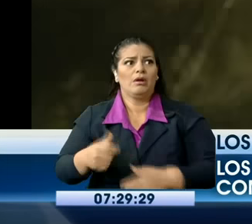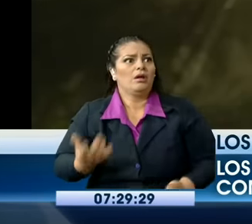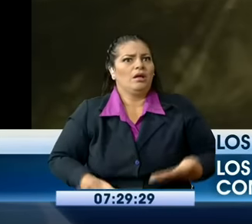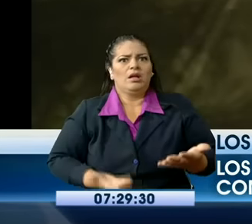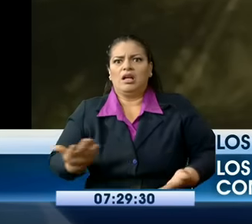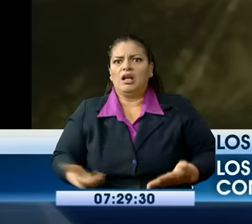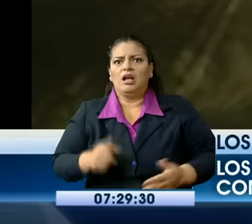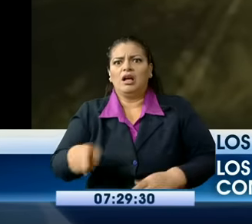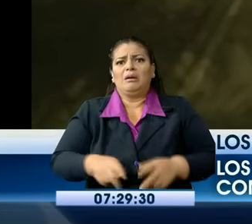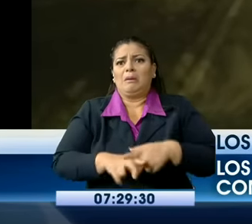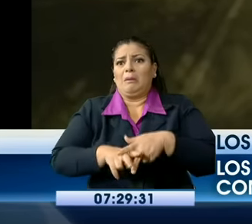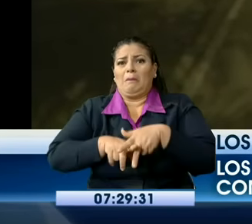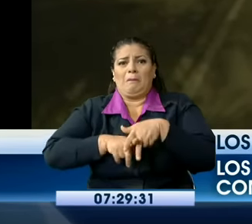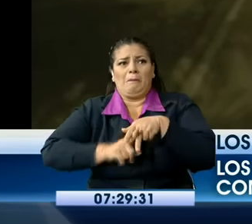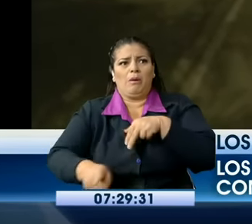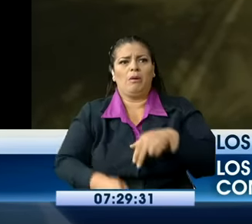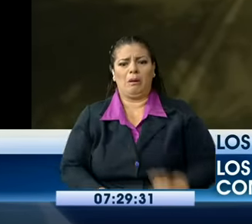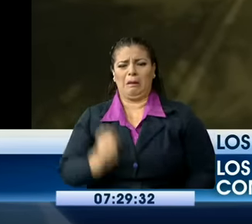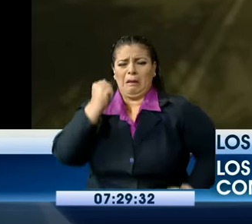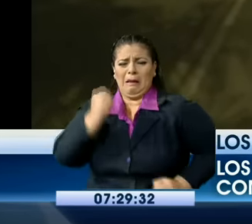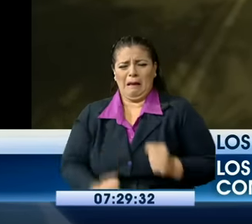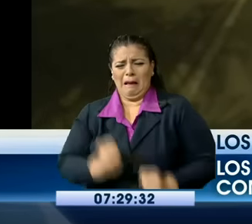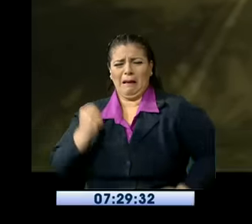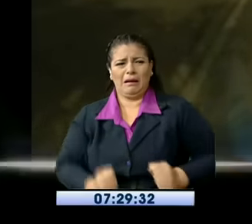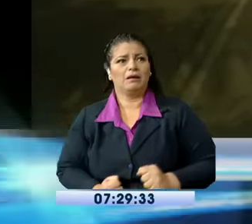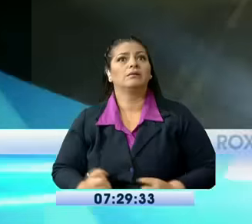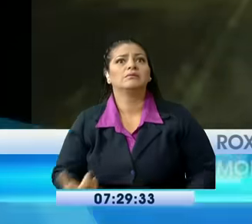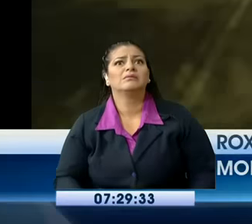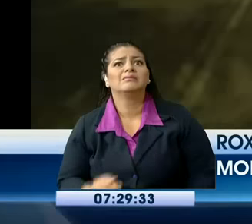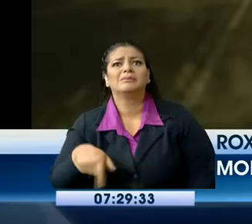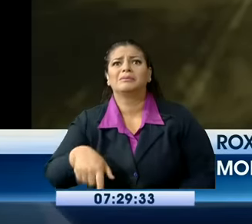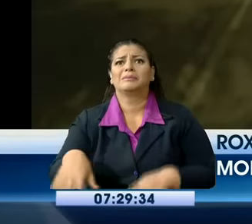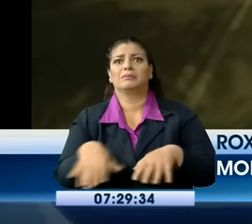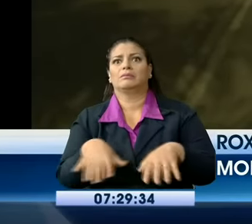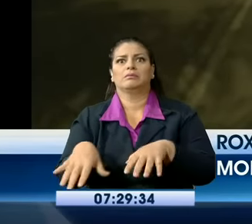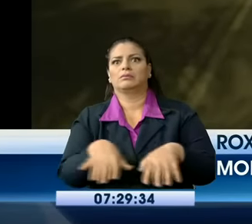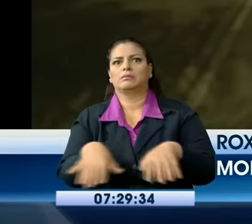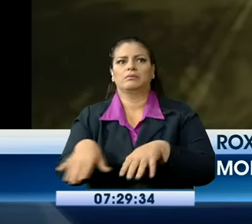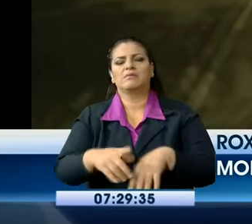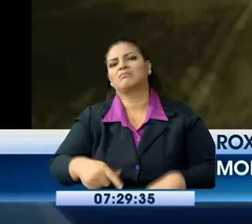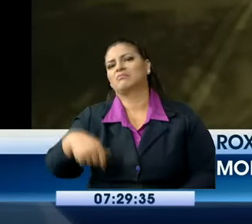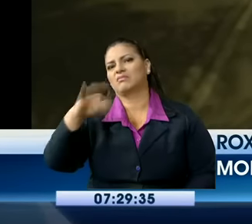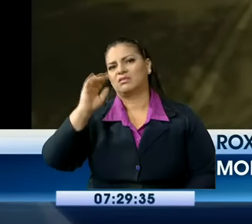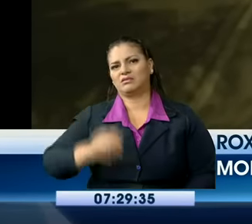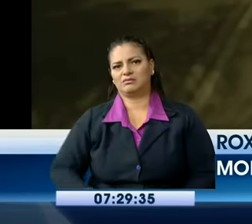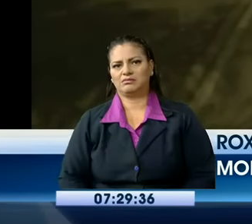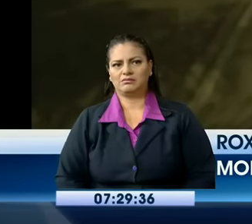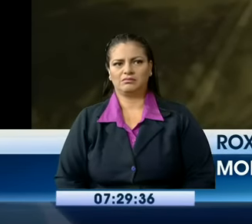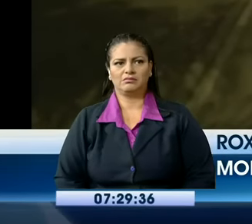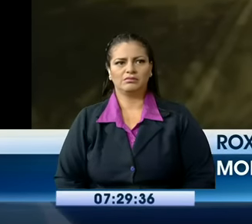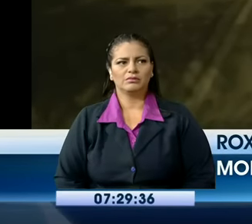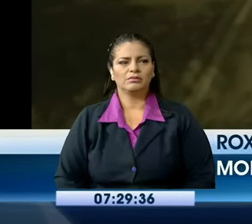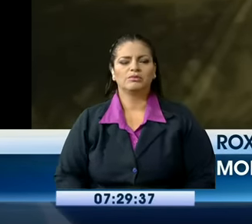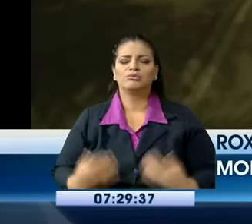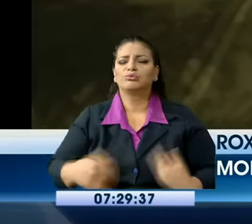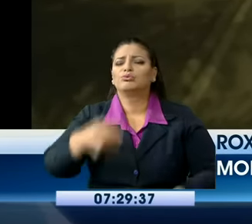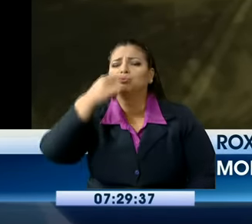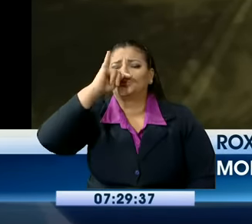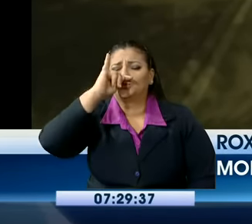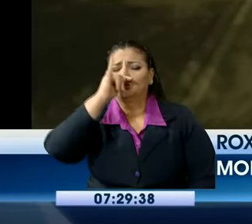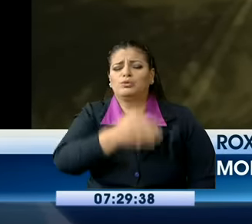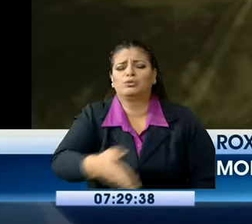caña. Imagínense, si en las de cemento se sintió, ahora peor las de caña, se sienten más. ¿Y los niños qué le decían? Estaban